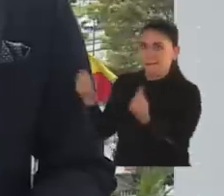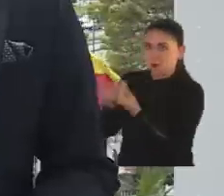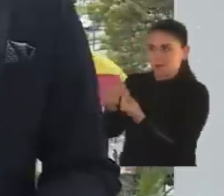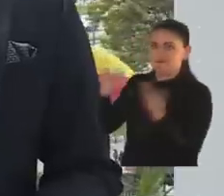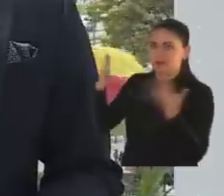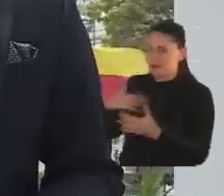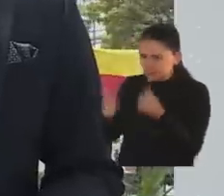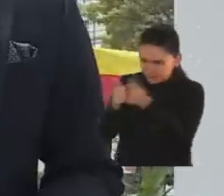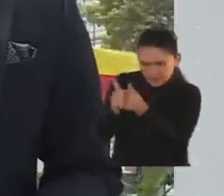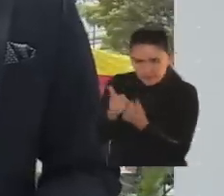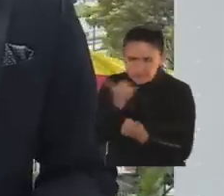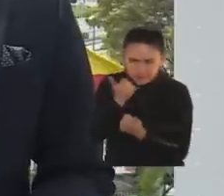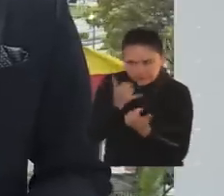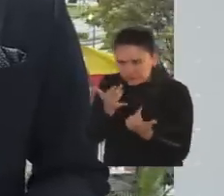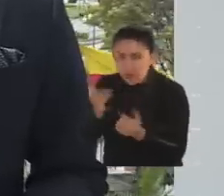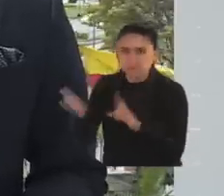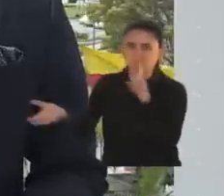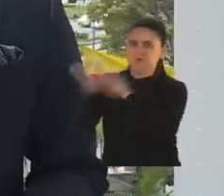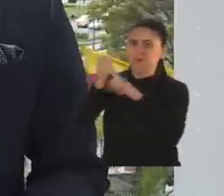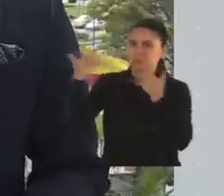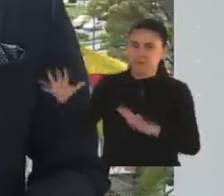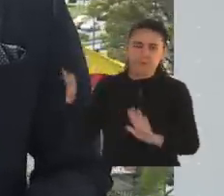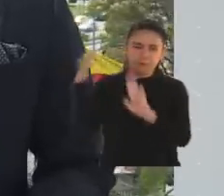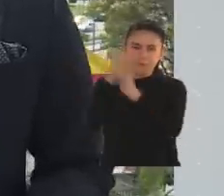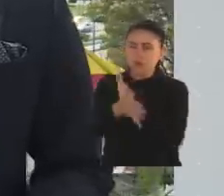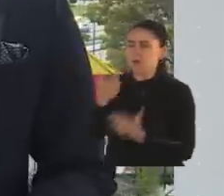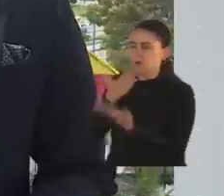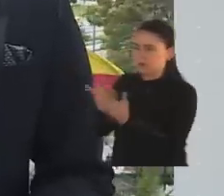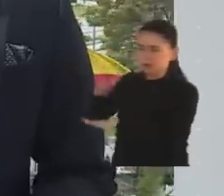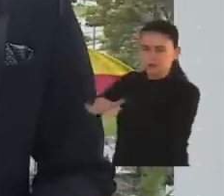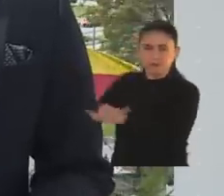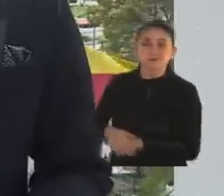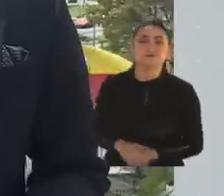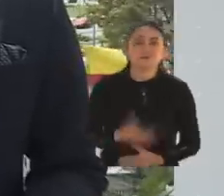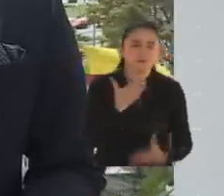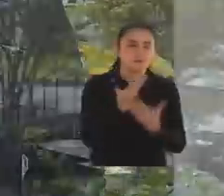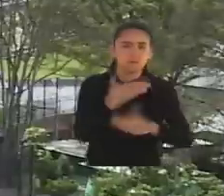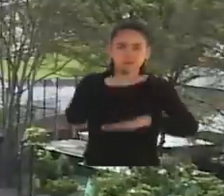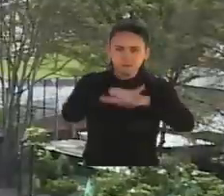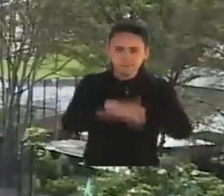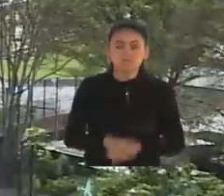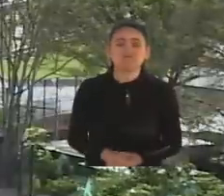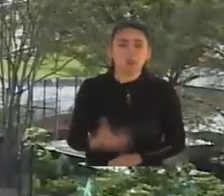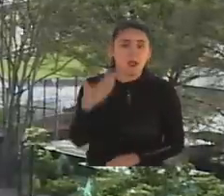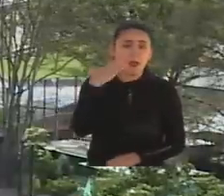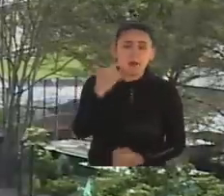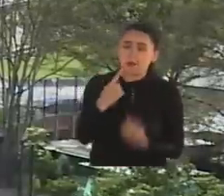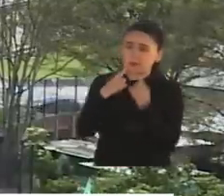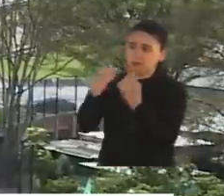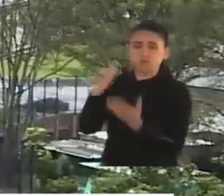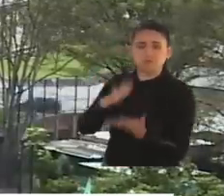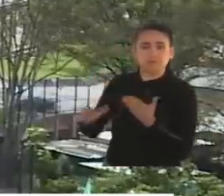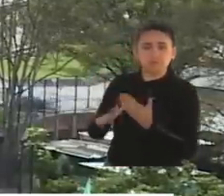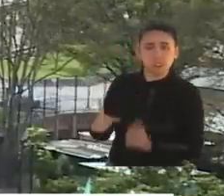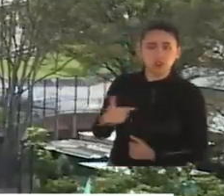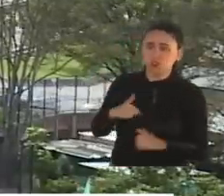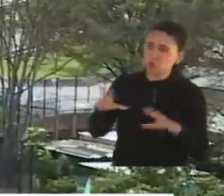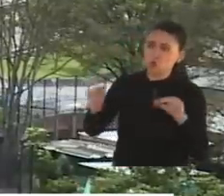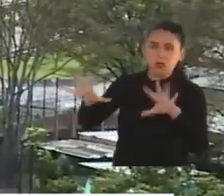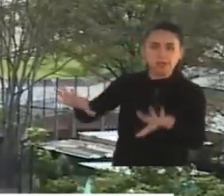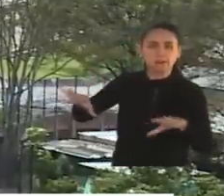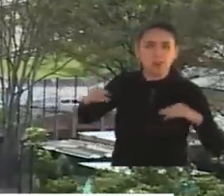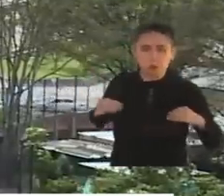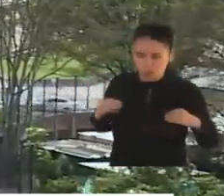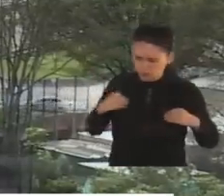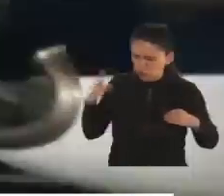ningún detalle. Cuéntenos adelante, buenas tardes. Rosy, muy buenas tardes. Inocente, así se declaró Margaret Lisset Chacón